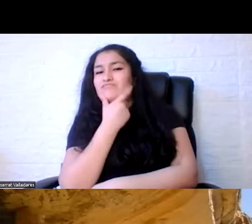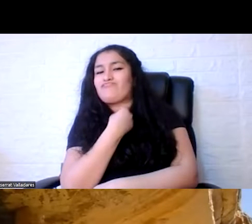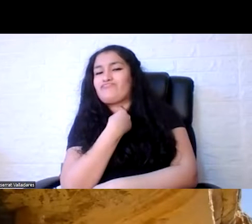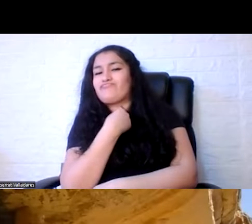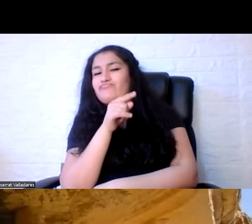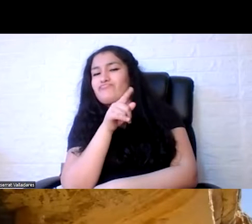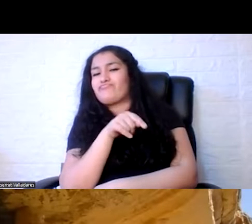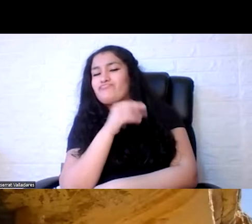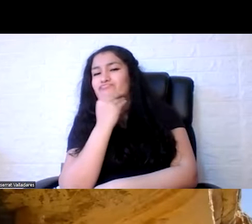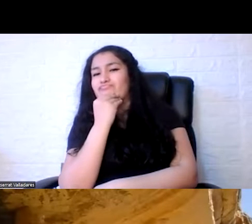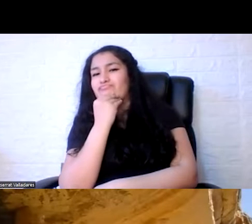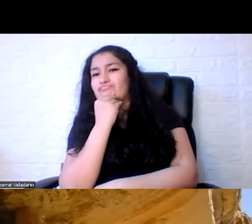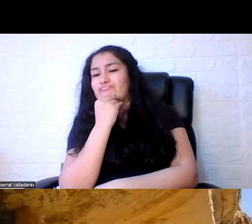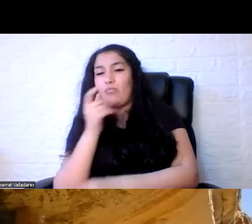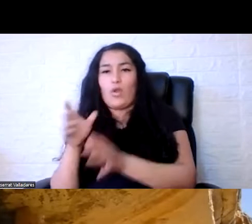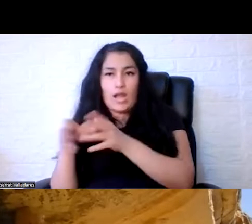la población y eso,